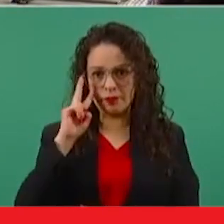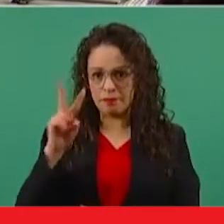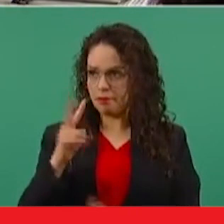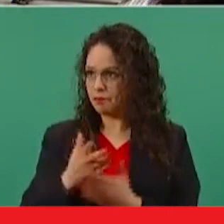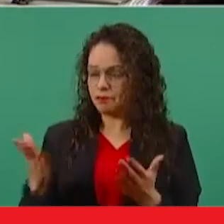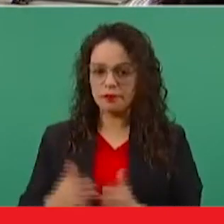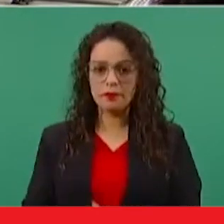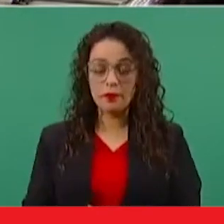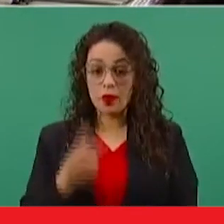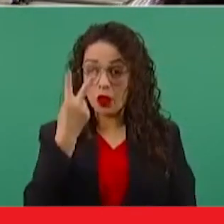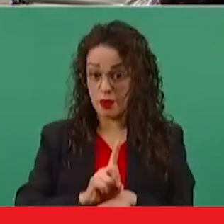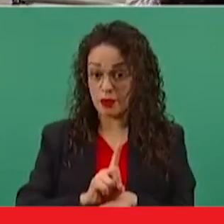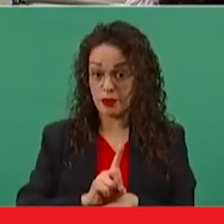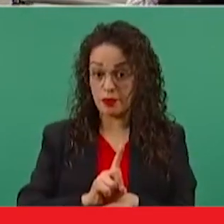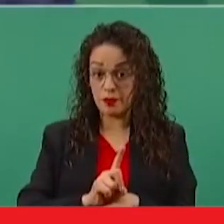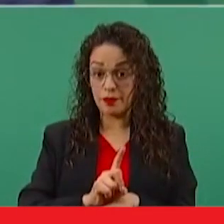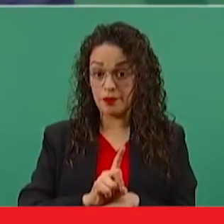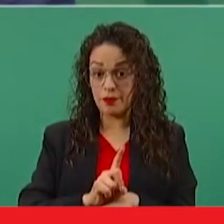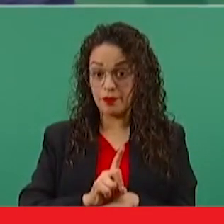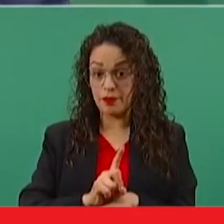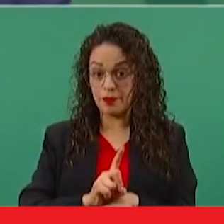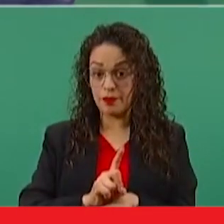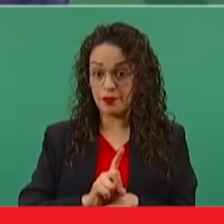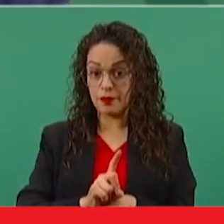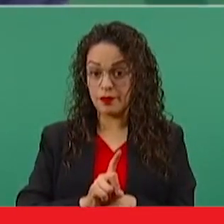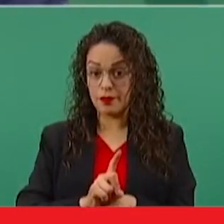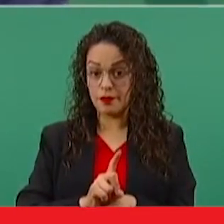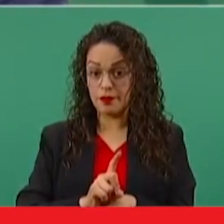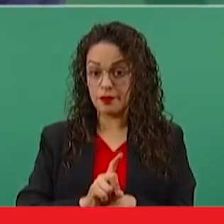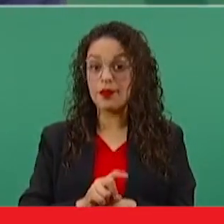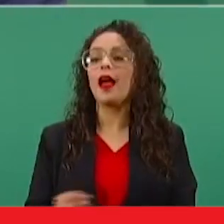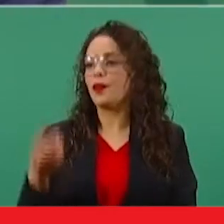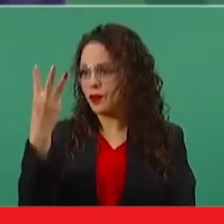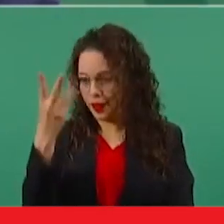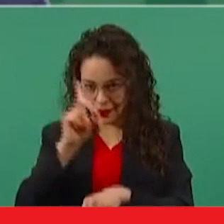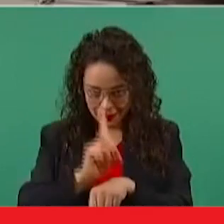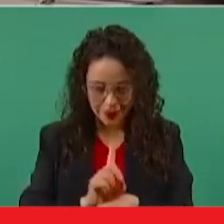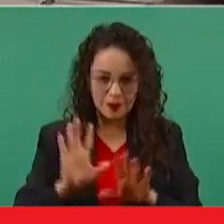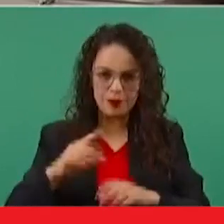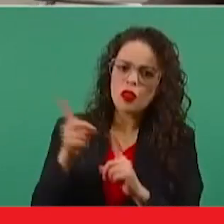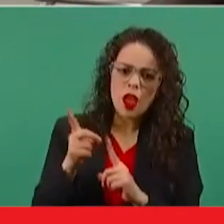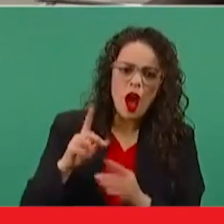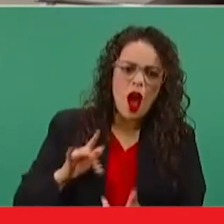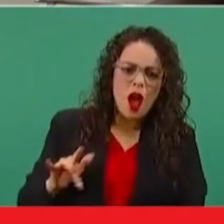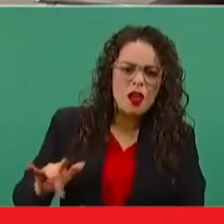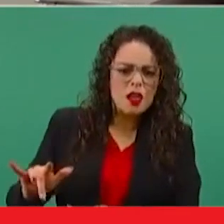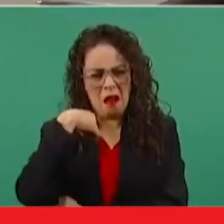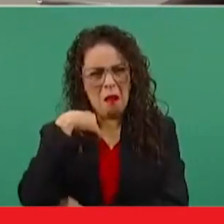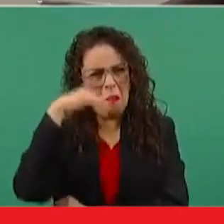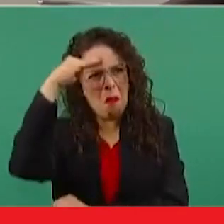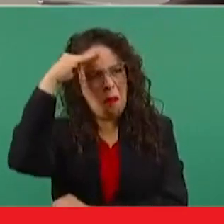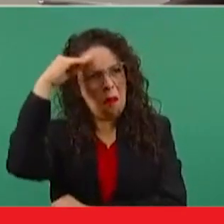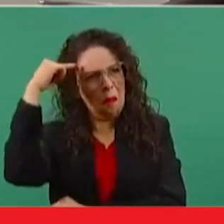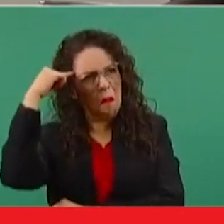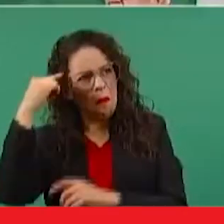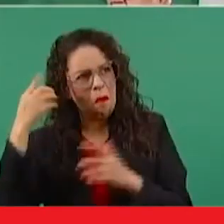fueron dos días al primero pensé tres días porque lo vi es diez tres días lo vi en las redes sociales y pensé que